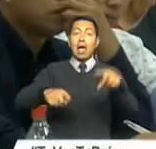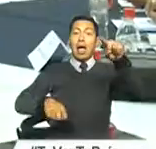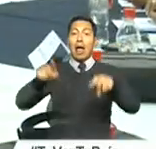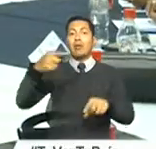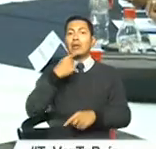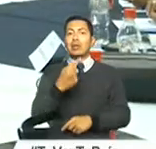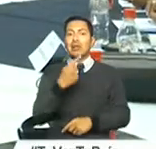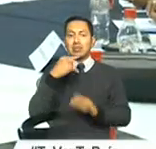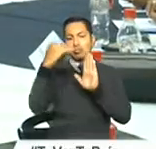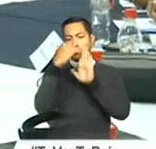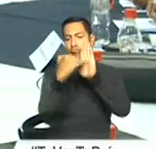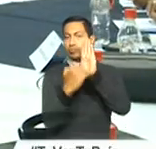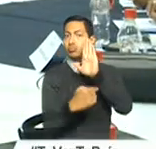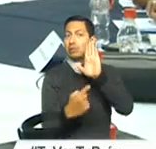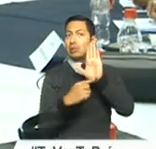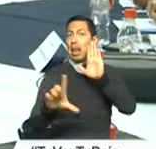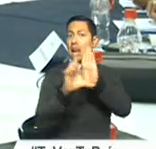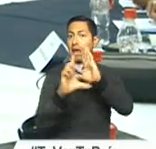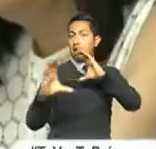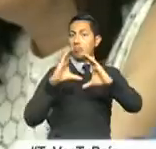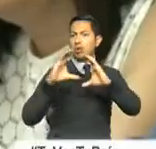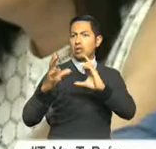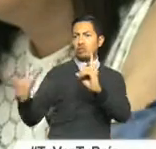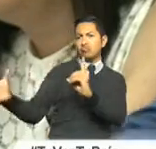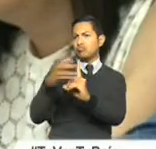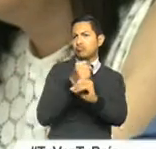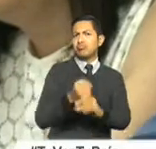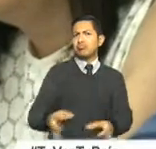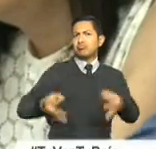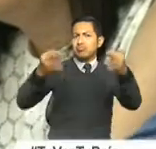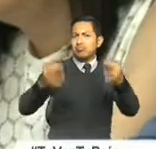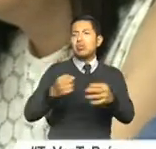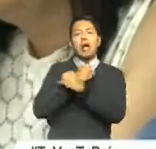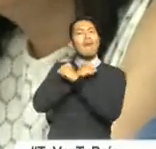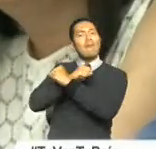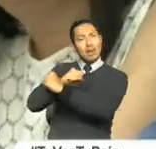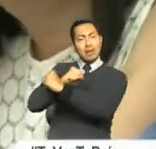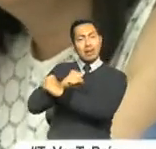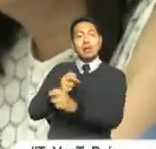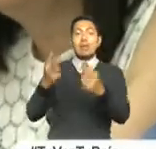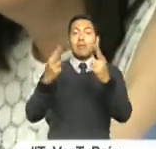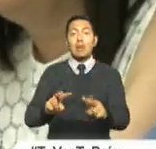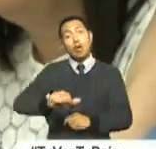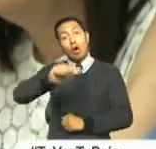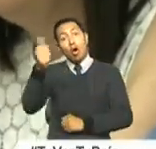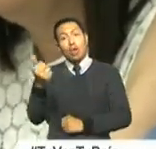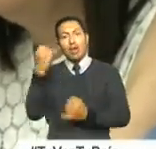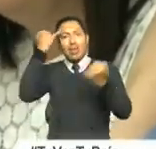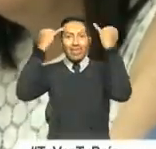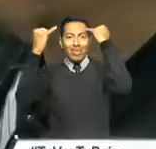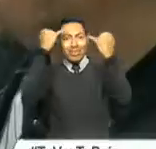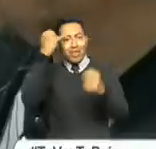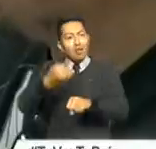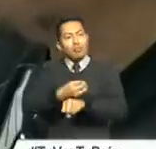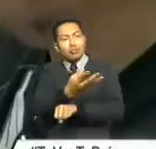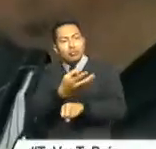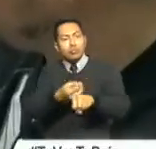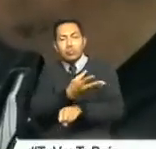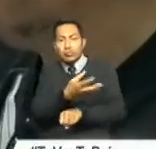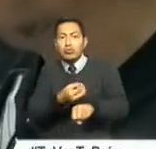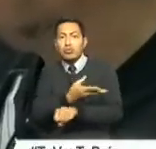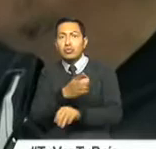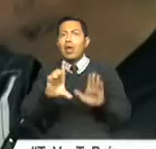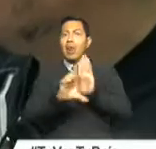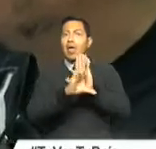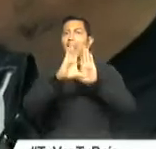conquistas alcanzadas en la ley de comunicación y otros para realizar aportes que mejoren dicho cuerpo legal. El